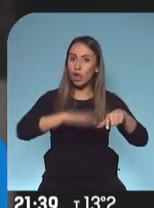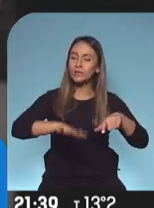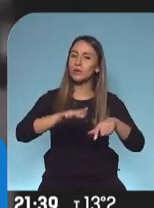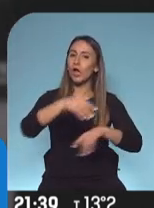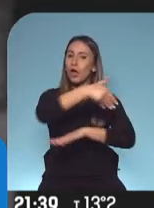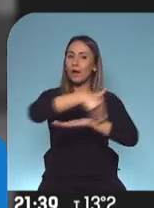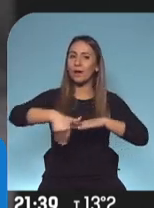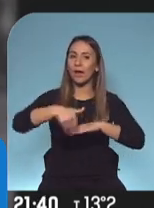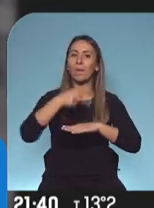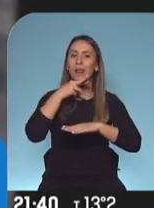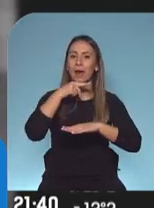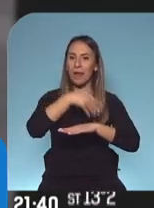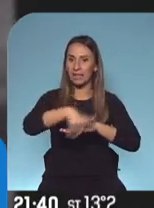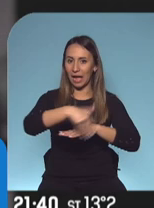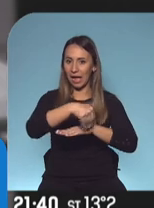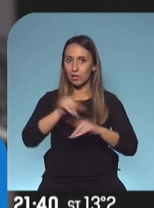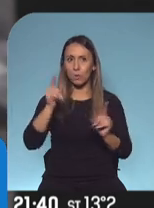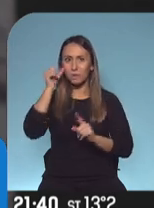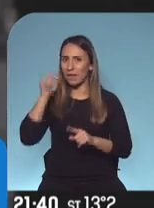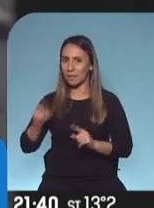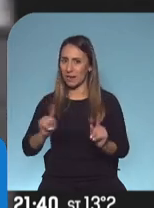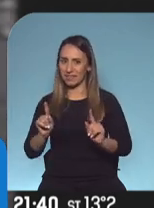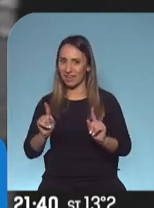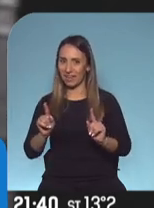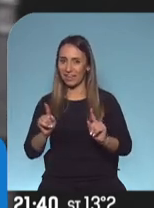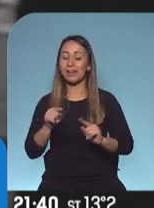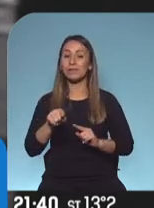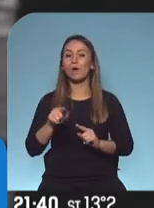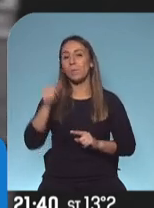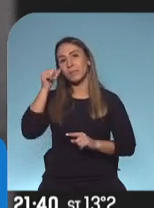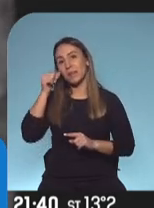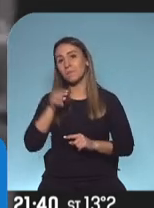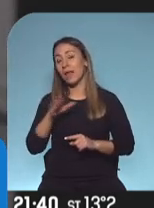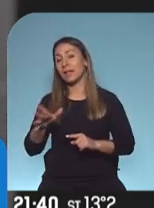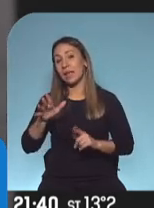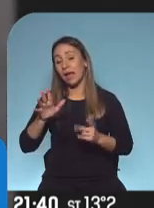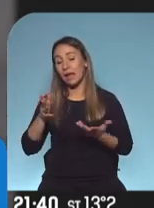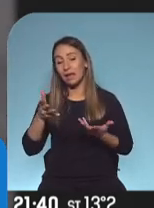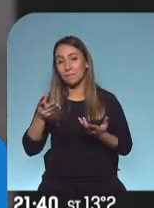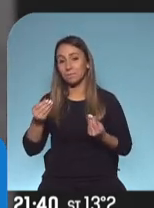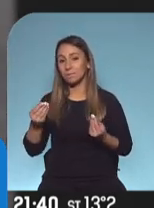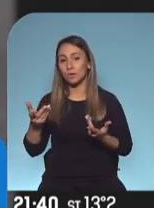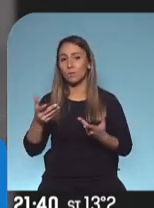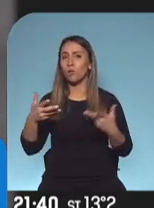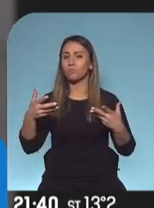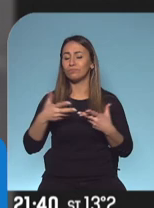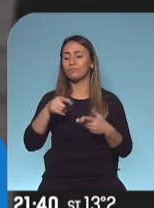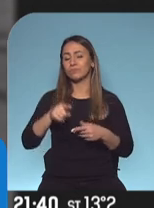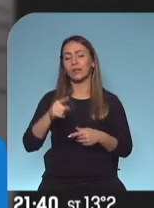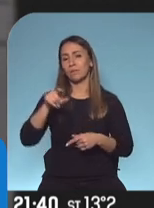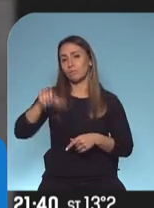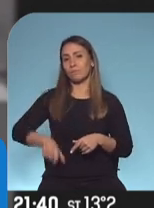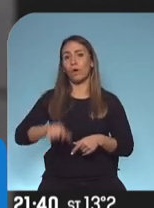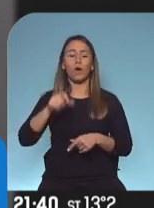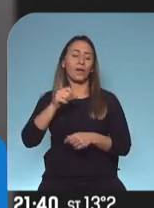Plata. Ajá. No en Mar del Plata. Ahí pasa Mar del Plata con un gran productor, se llamaba el Gordo